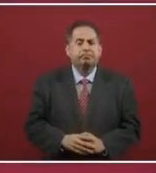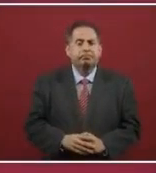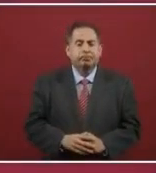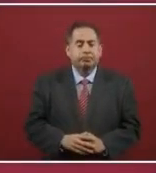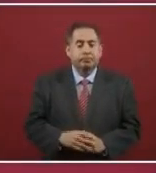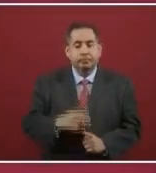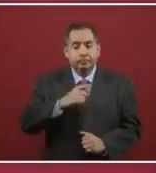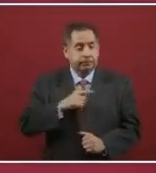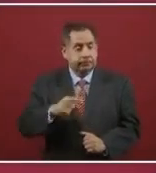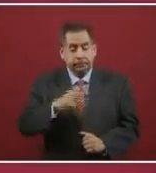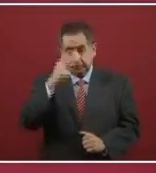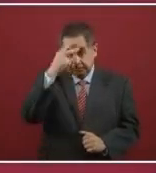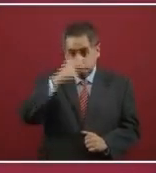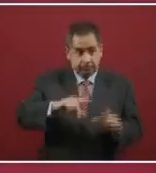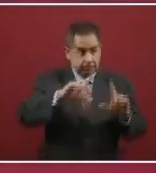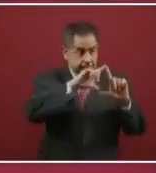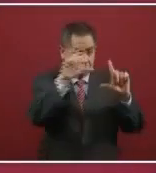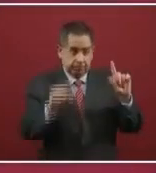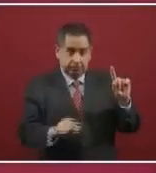rescatar a México,